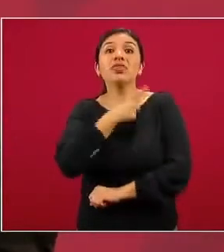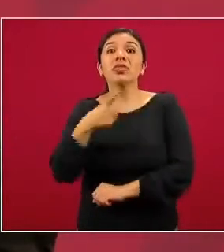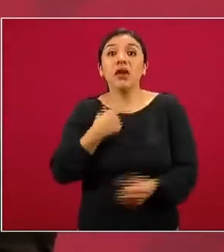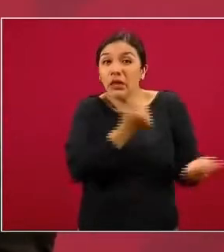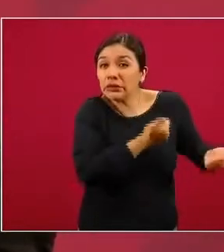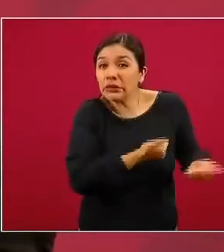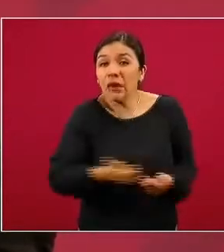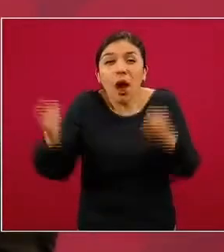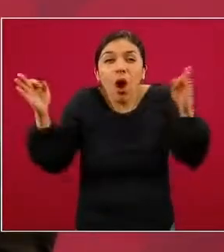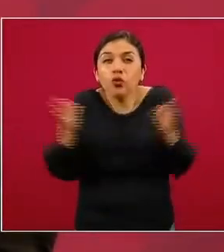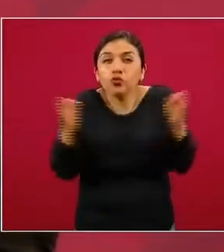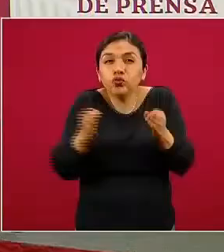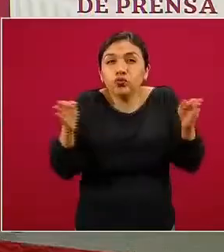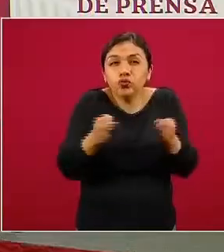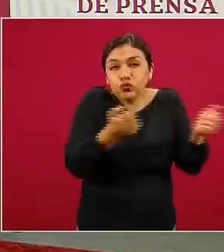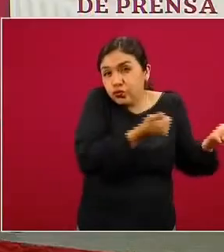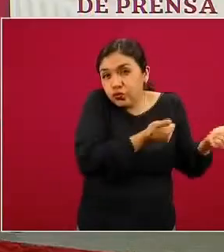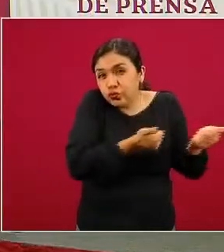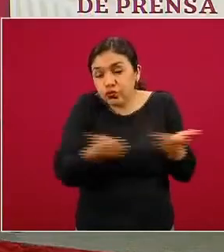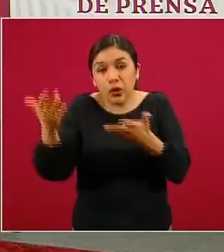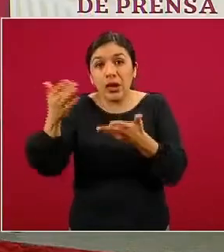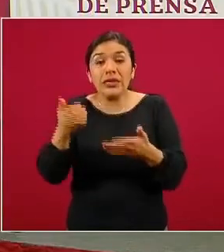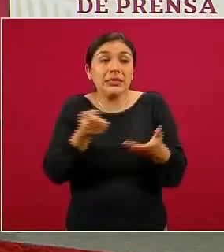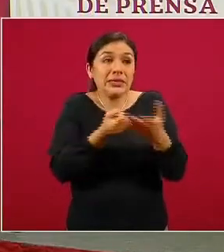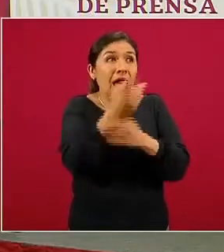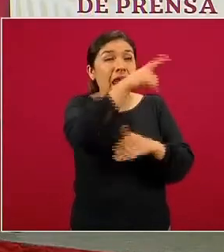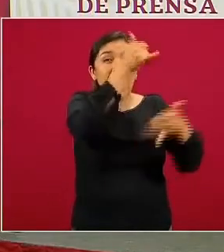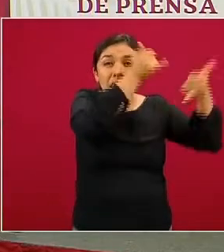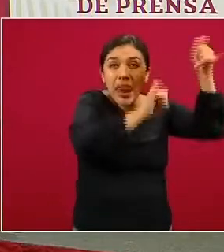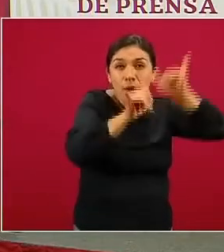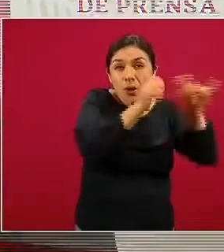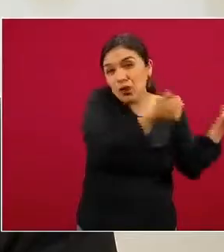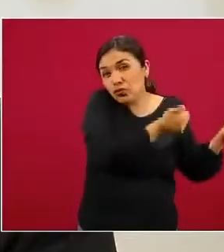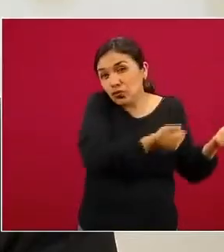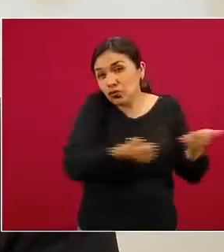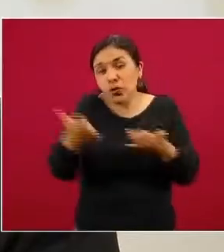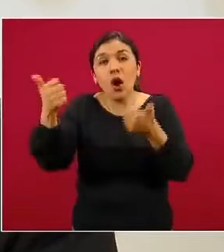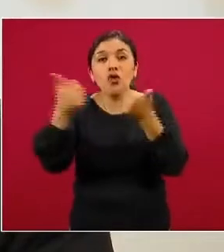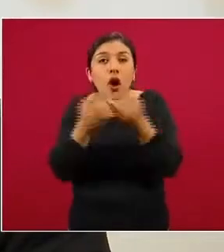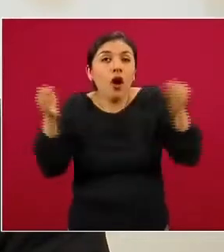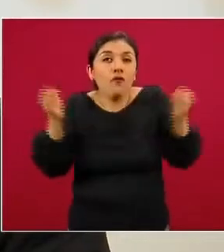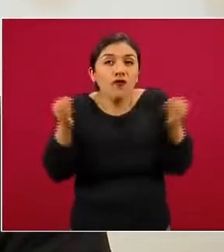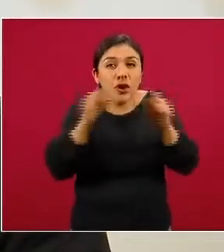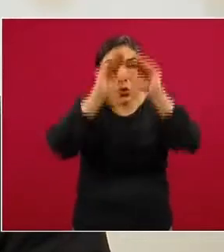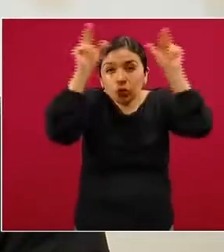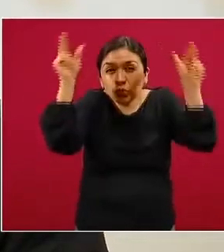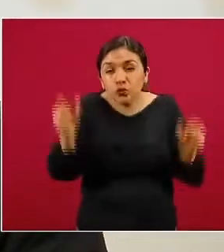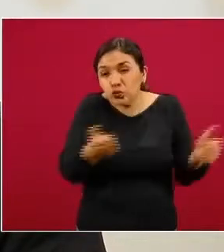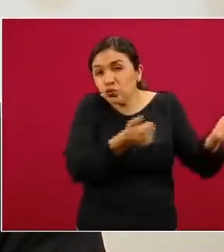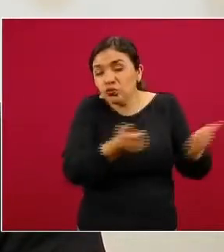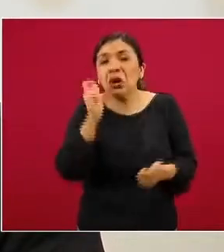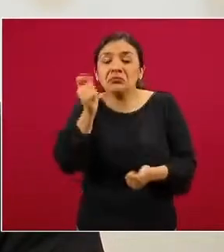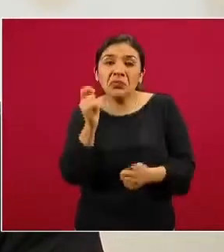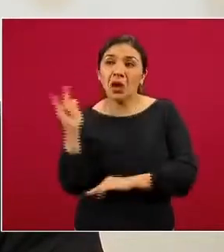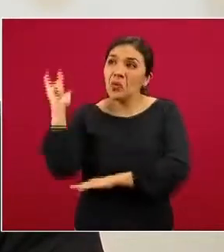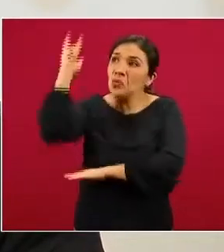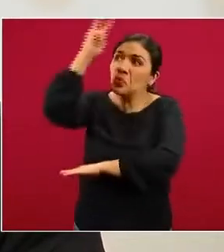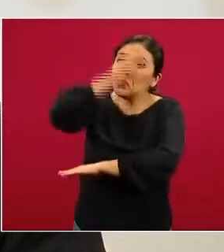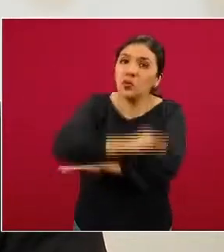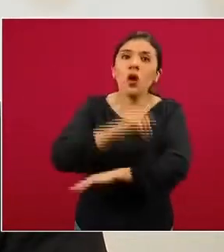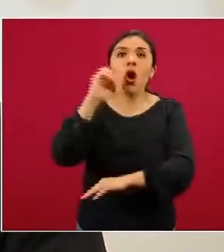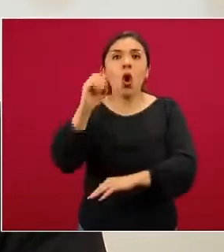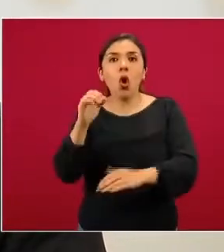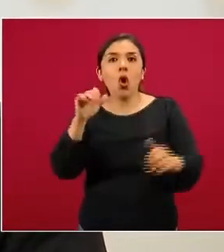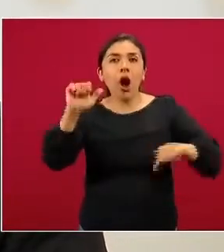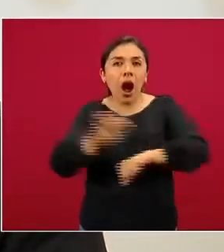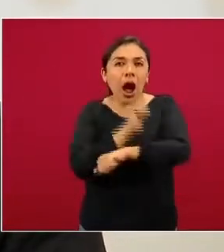red de frío desde que sale desde los almacenes centrales, independientemente del trayecto que vaya a viajar vía aérea o vía terrestre